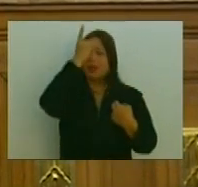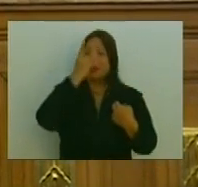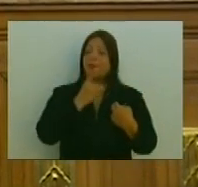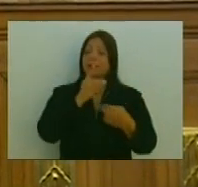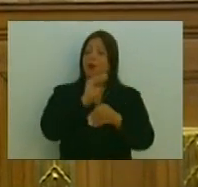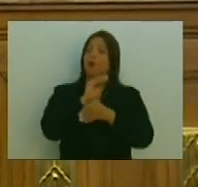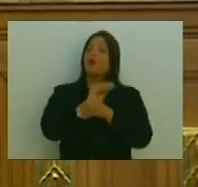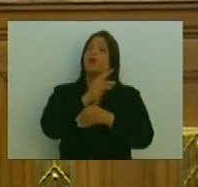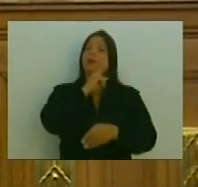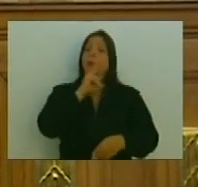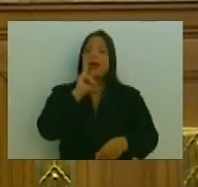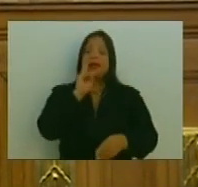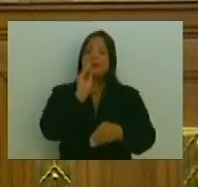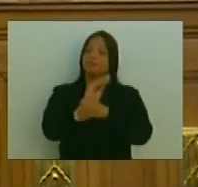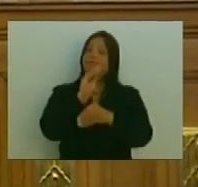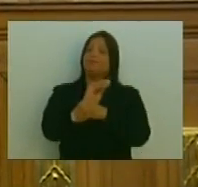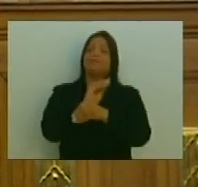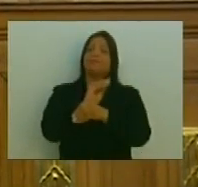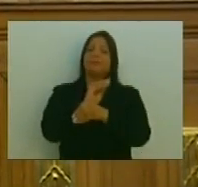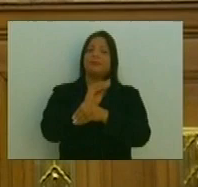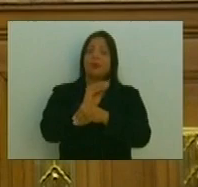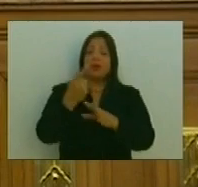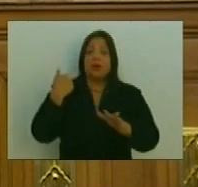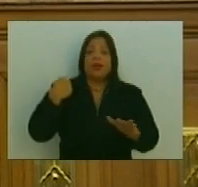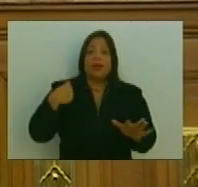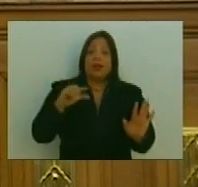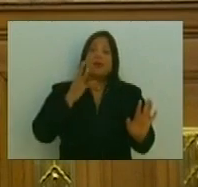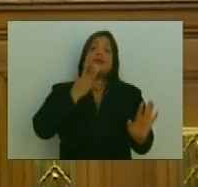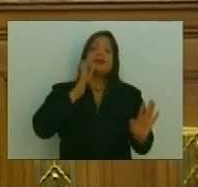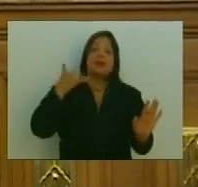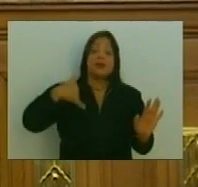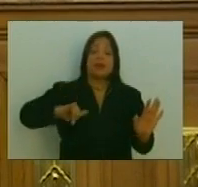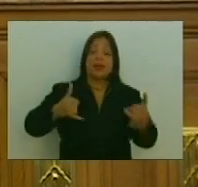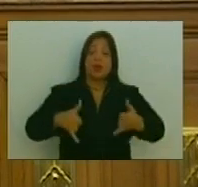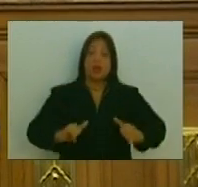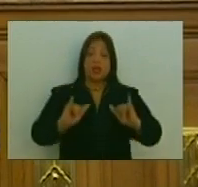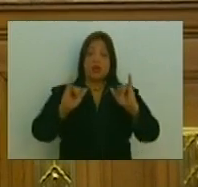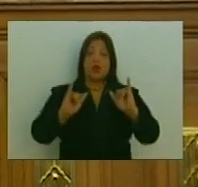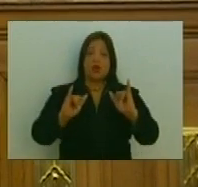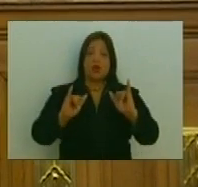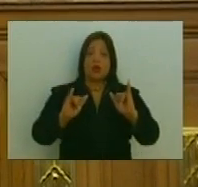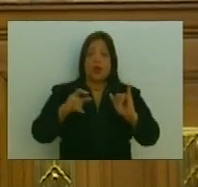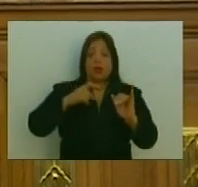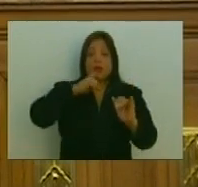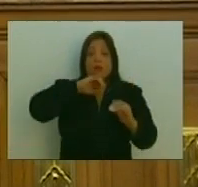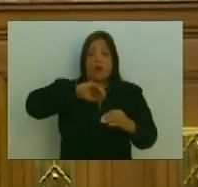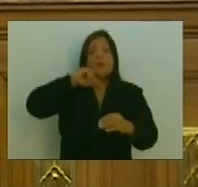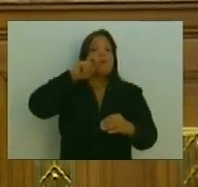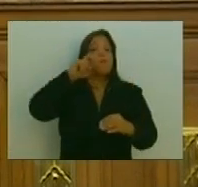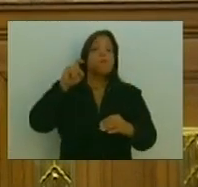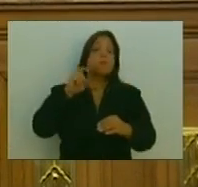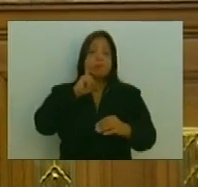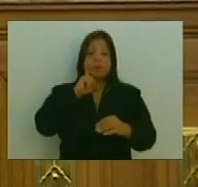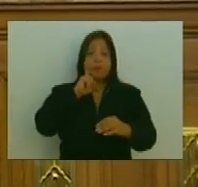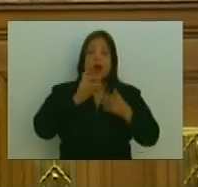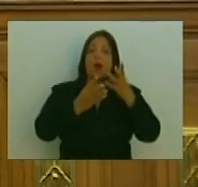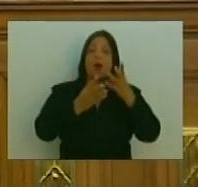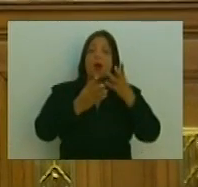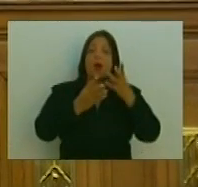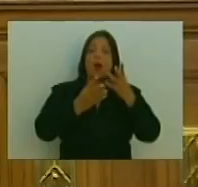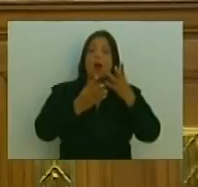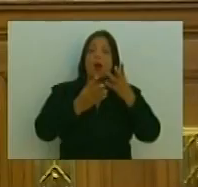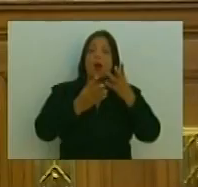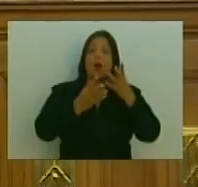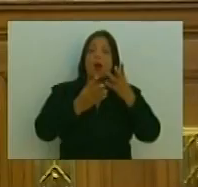discapacidad. Cuando tenemos un hijo, cuando salimos embarazadas, y sé que muchas